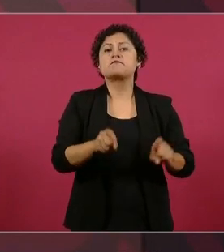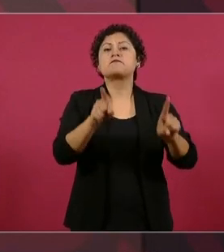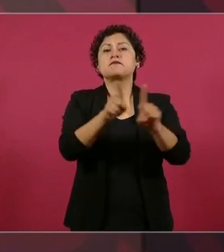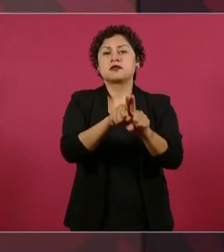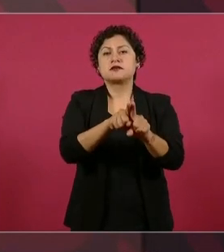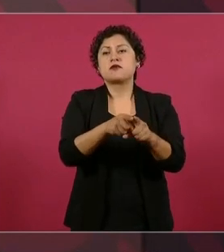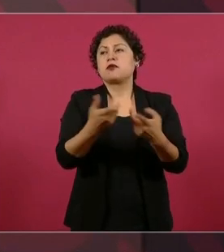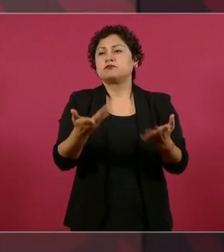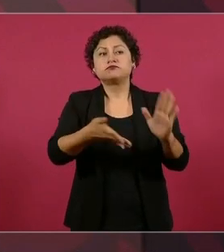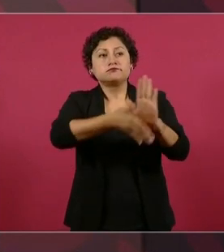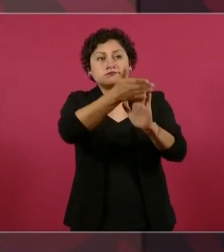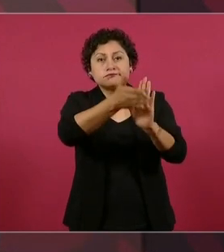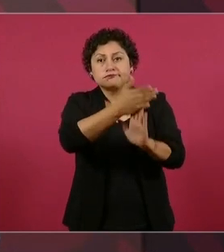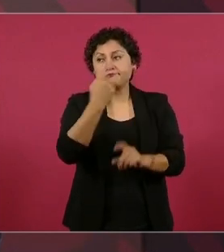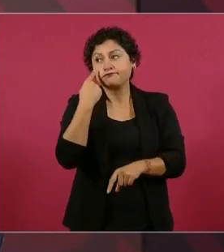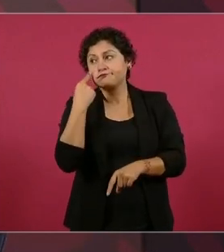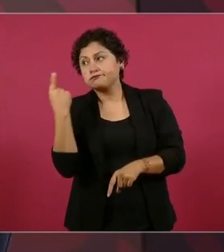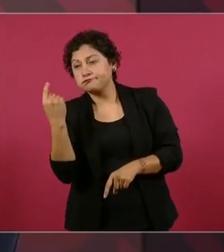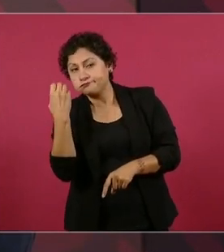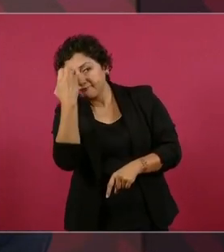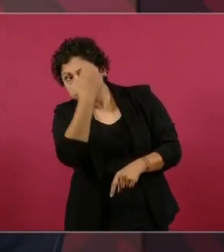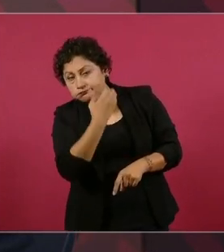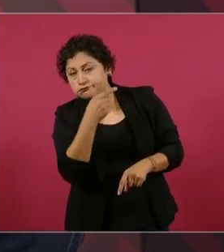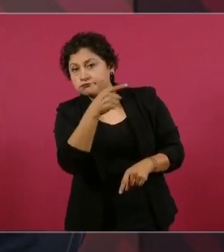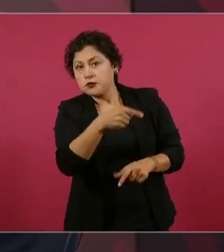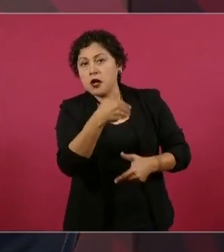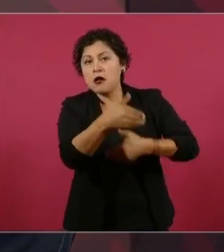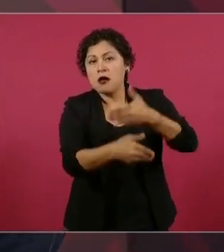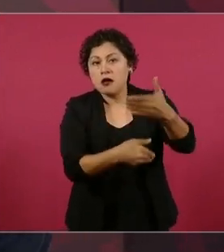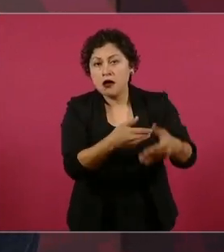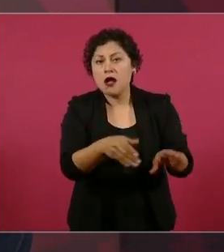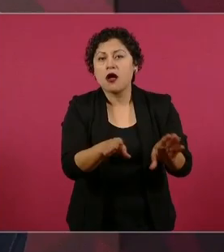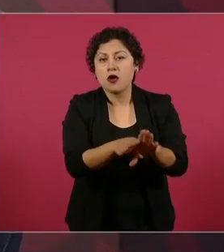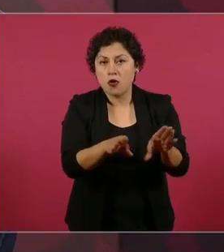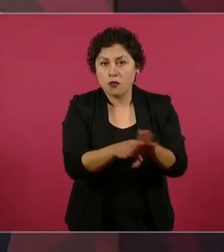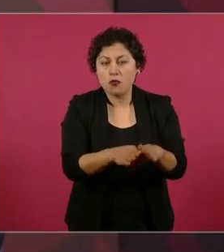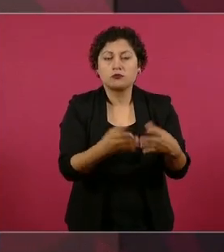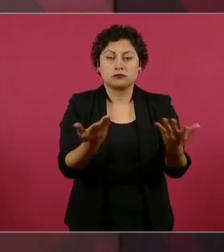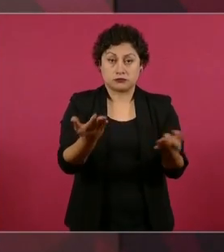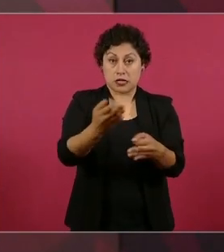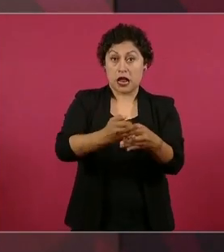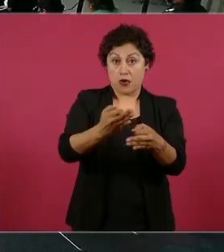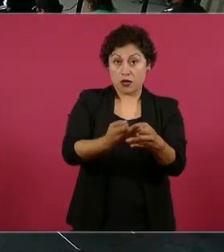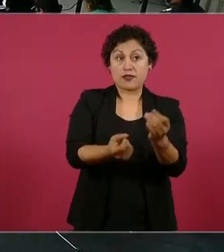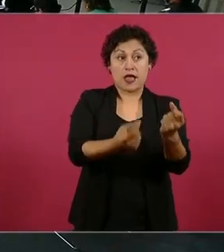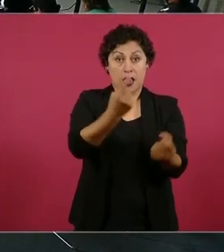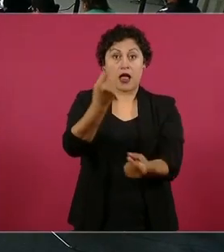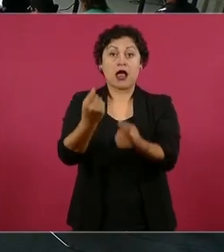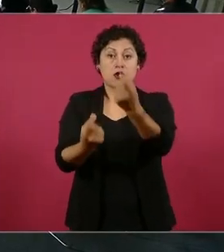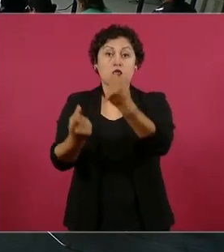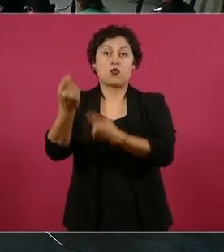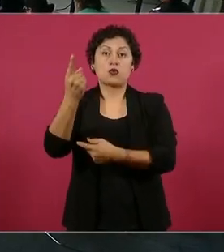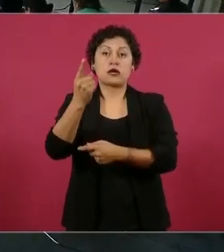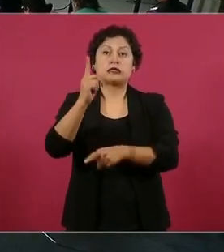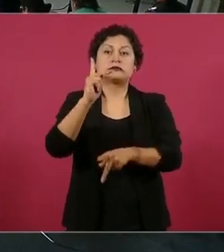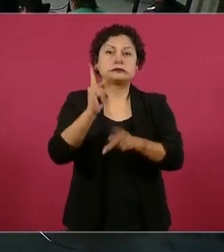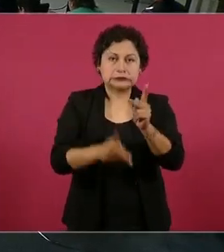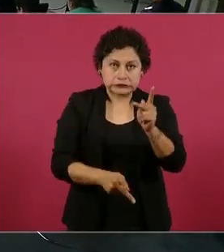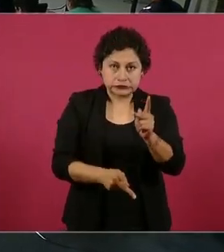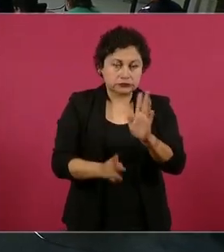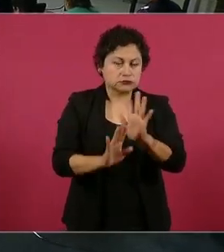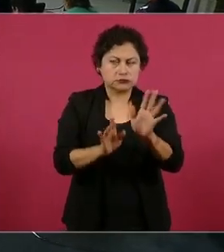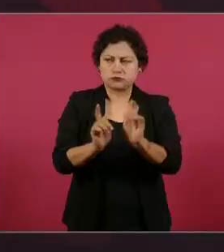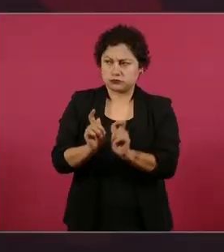evaluando el avance que se tiene en algunas obras, las que van a quedar pendientes.